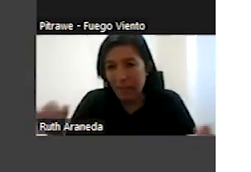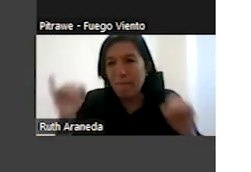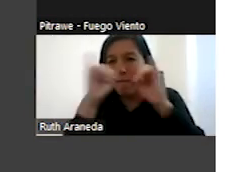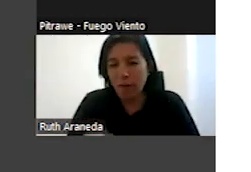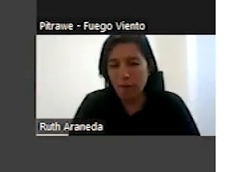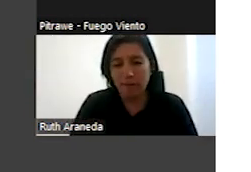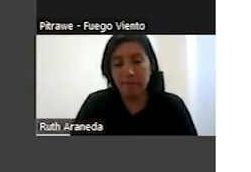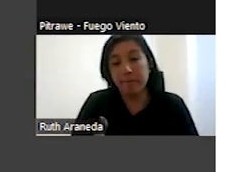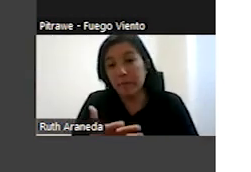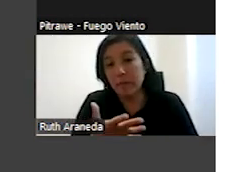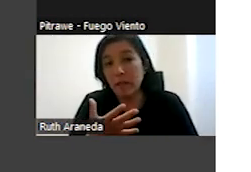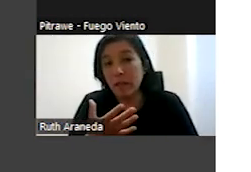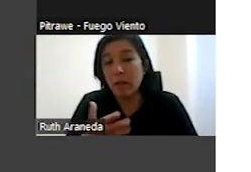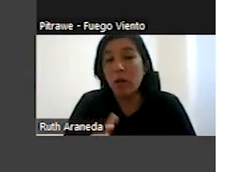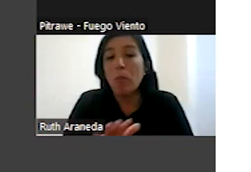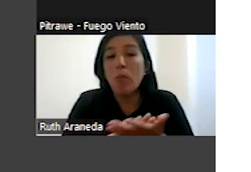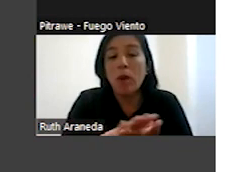que